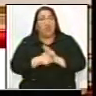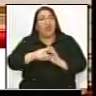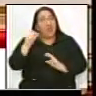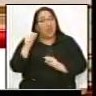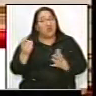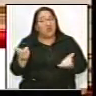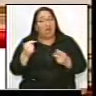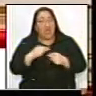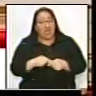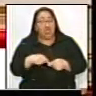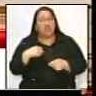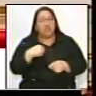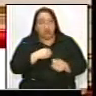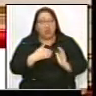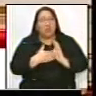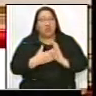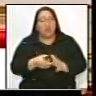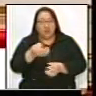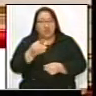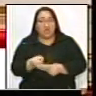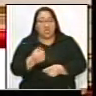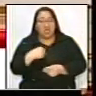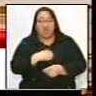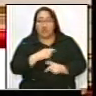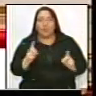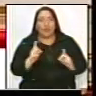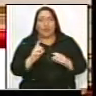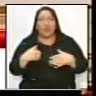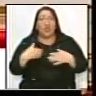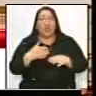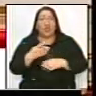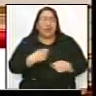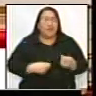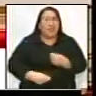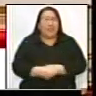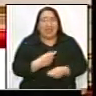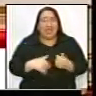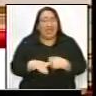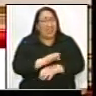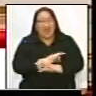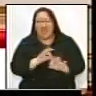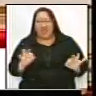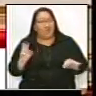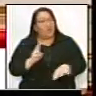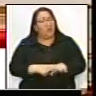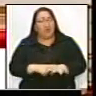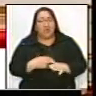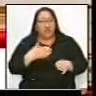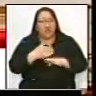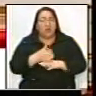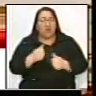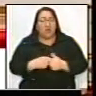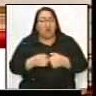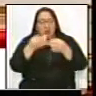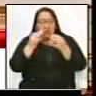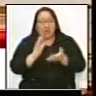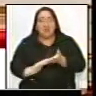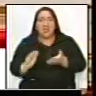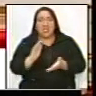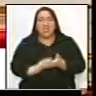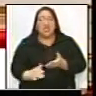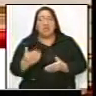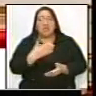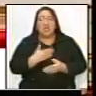Y de ahí estamos demostrando, doctora, que nosotros no fuimos traficantes de terrenos. Nosotros entramos con la venia del presidente de